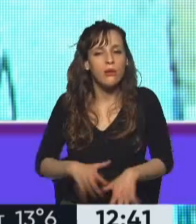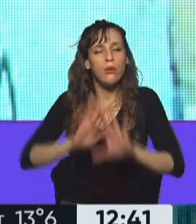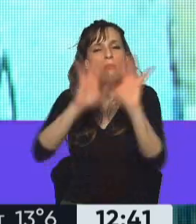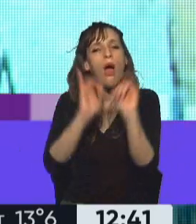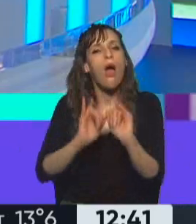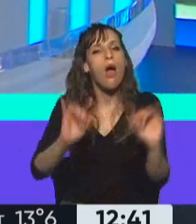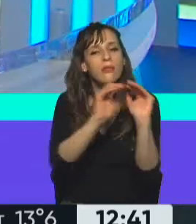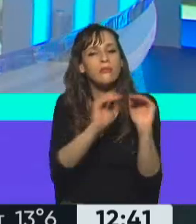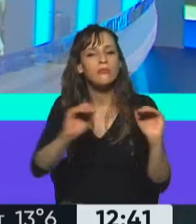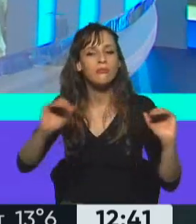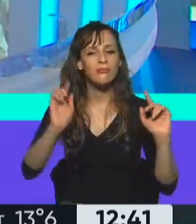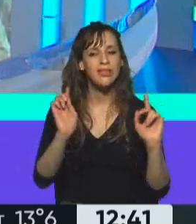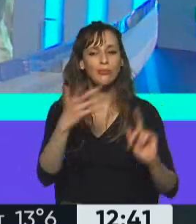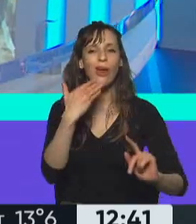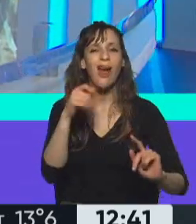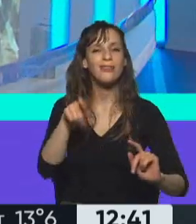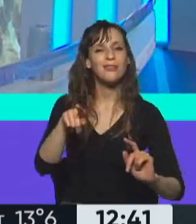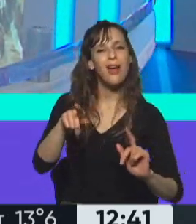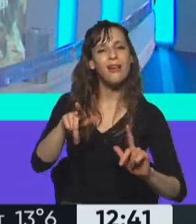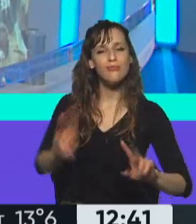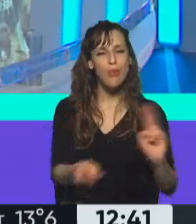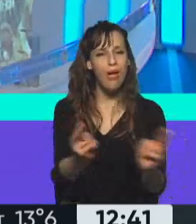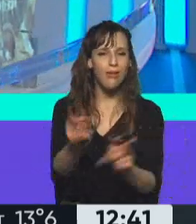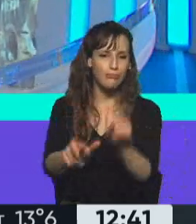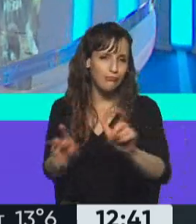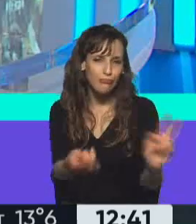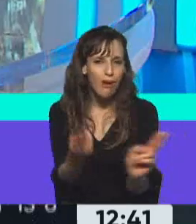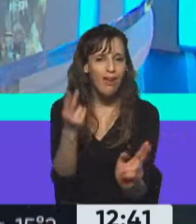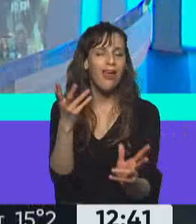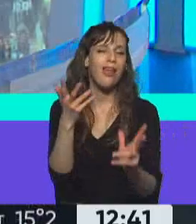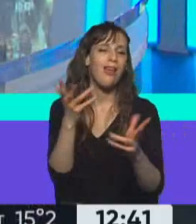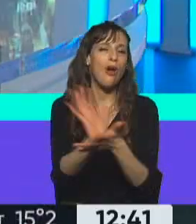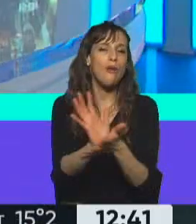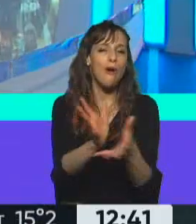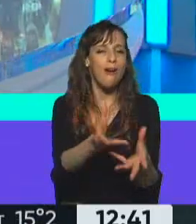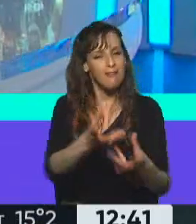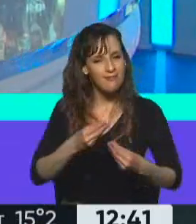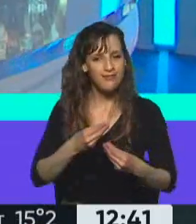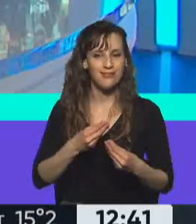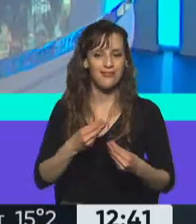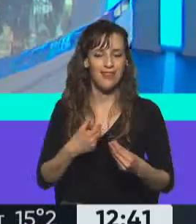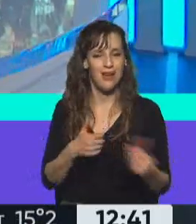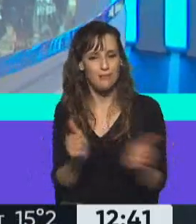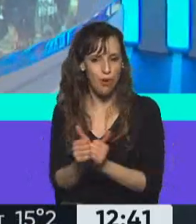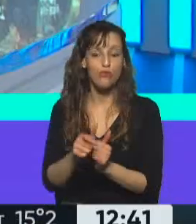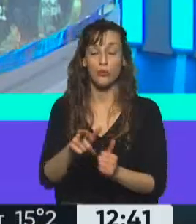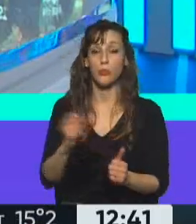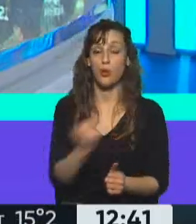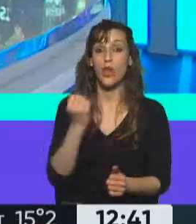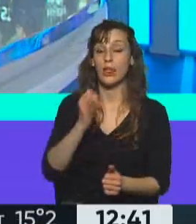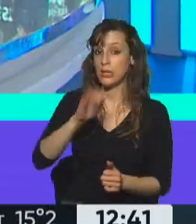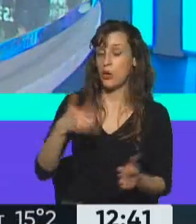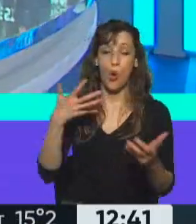sus ancestros, los espíritus de sus ancestros, ¿no? Por eso focalizamos más allá del asistencialismo, que es necesario para todo